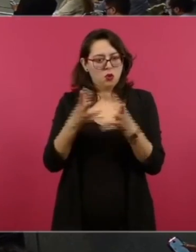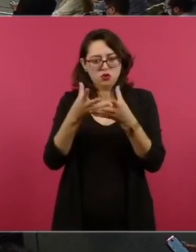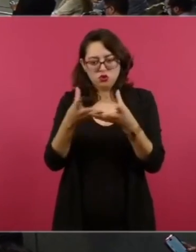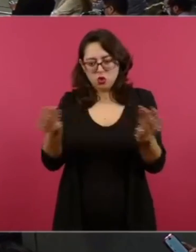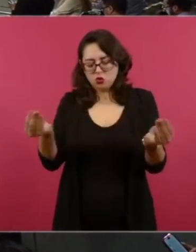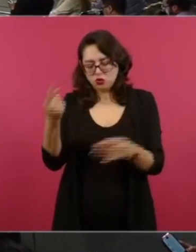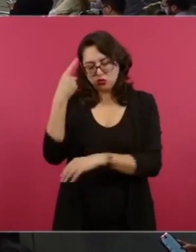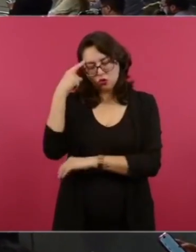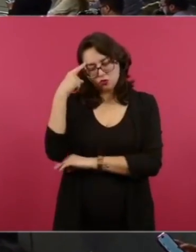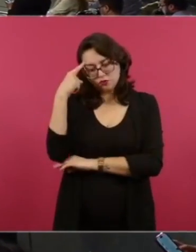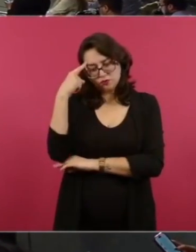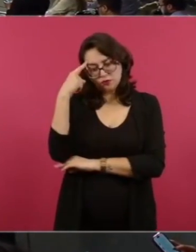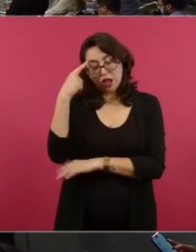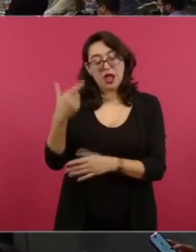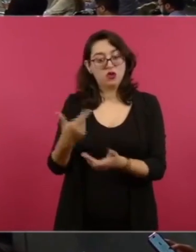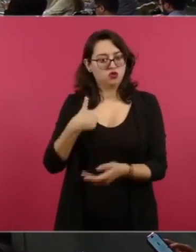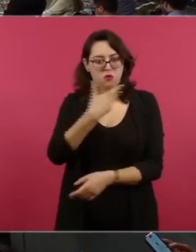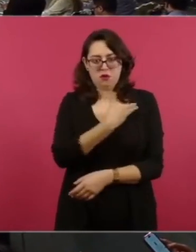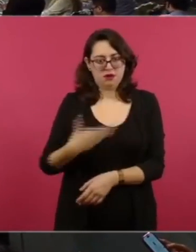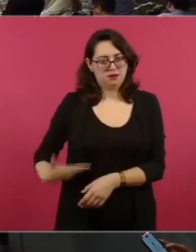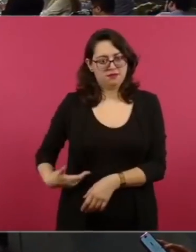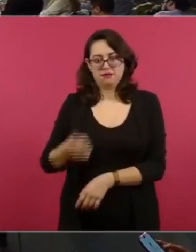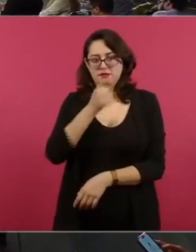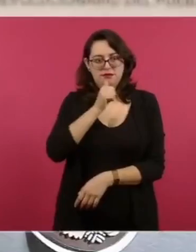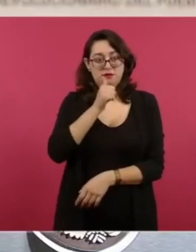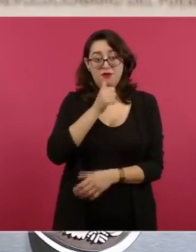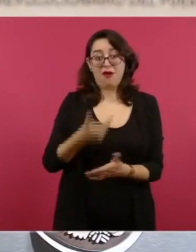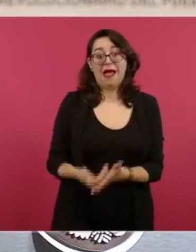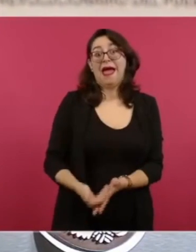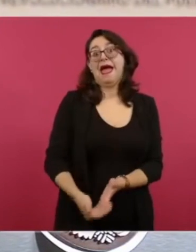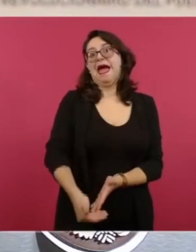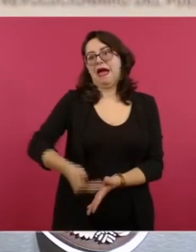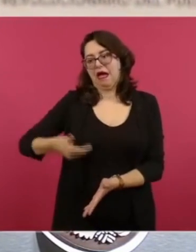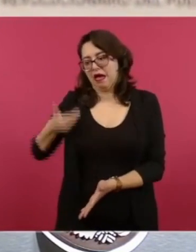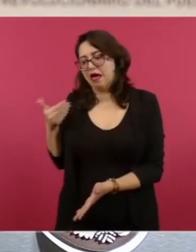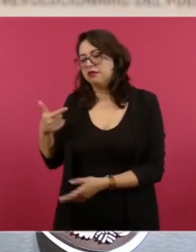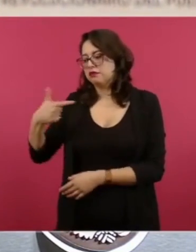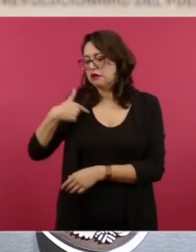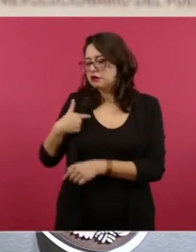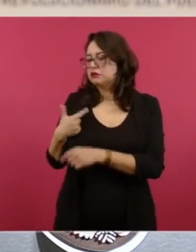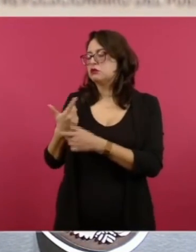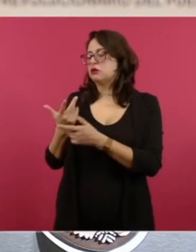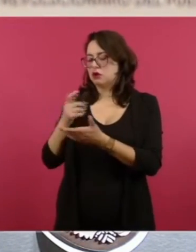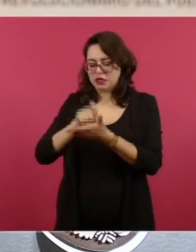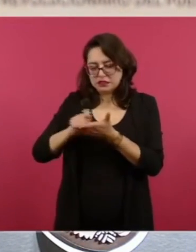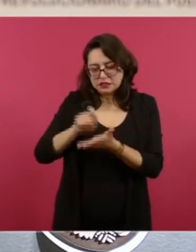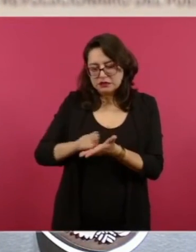he leído bastante sobre eso, lo que ha pasado en otros lugares del mundo.